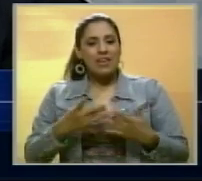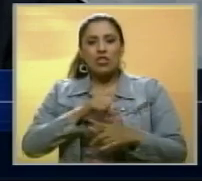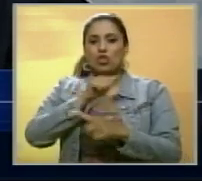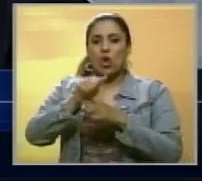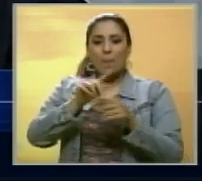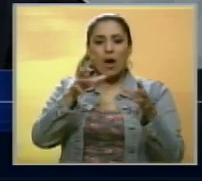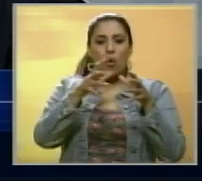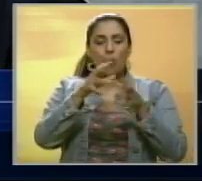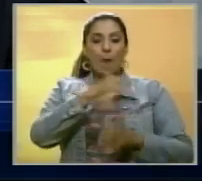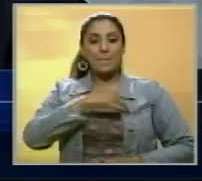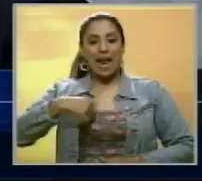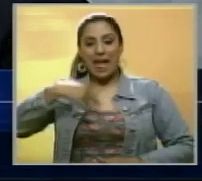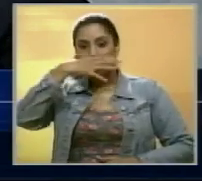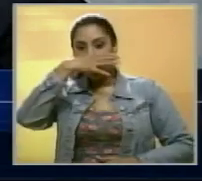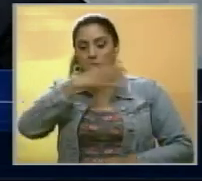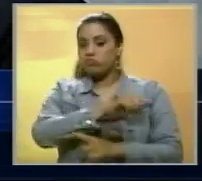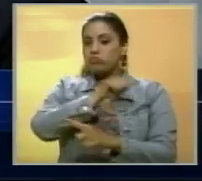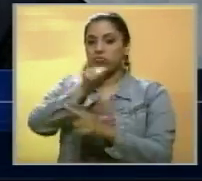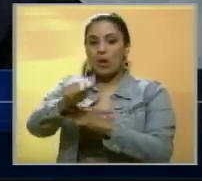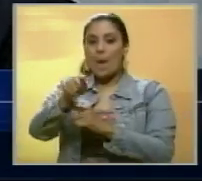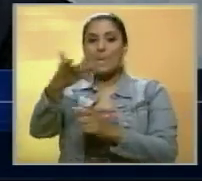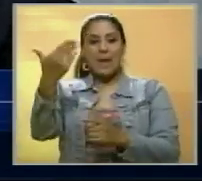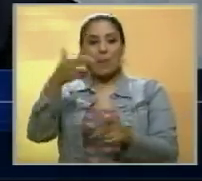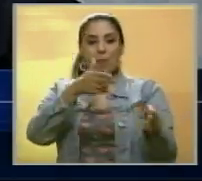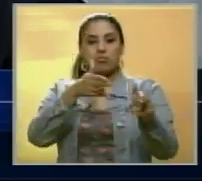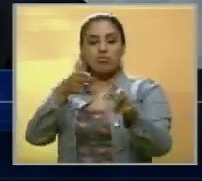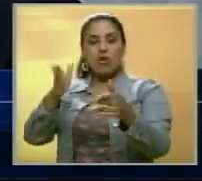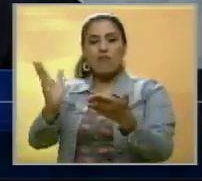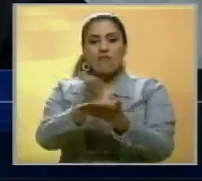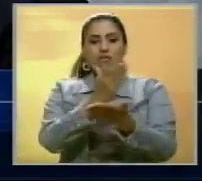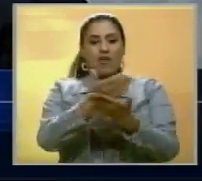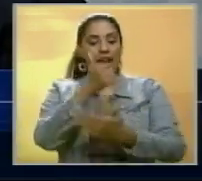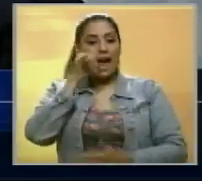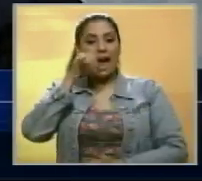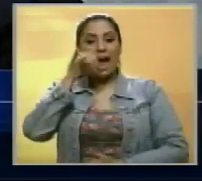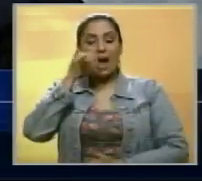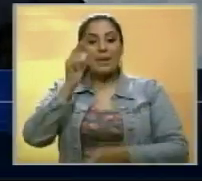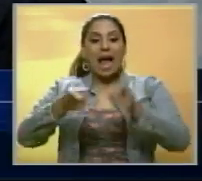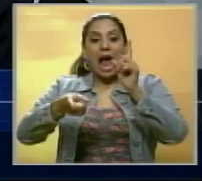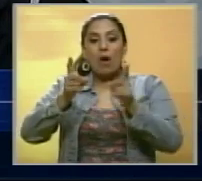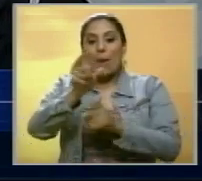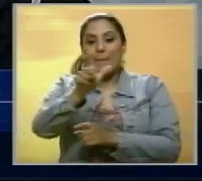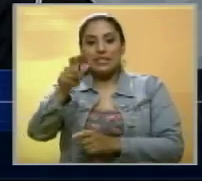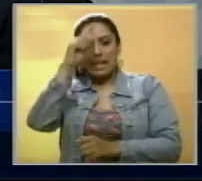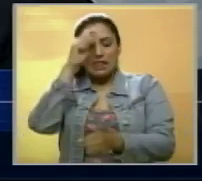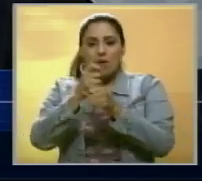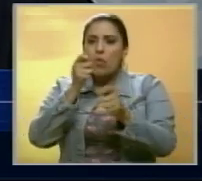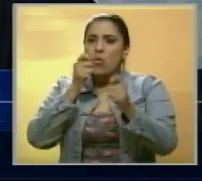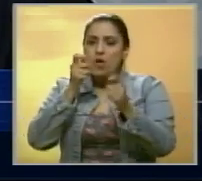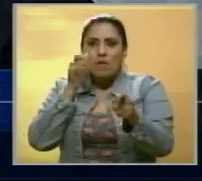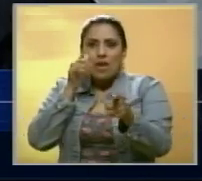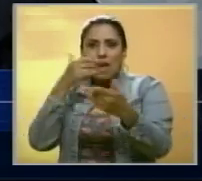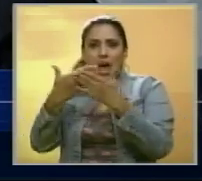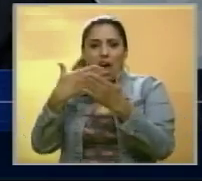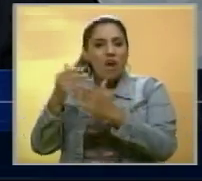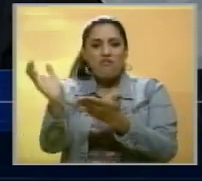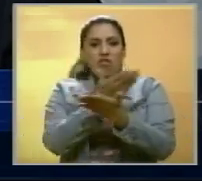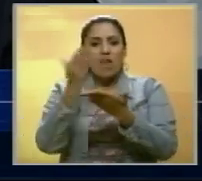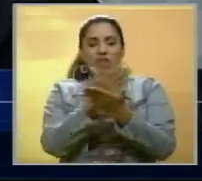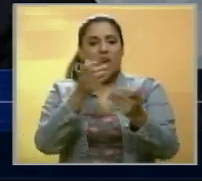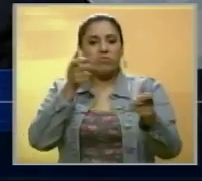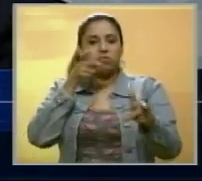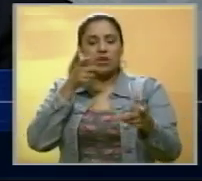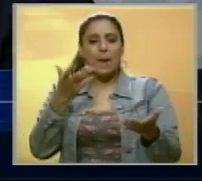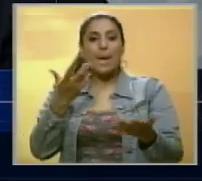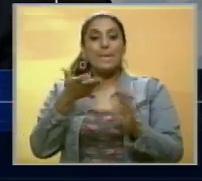mandando grupos paramilitares a quitarle la cámara a alguna persona que está filmando, que está grabando,